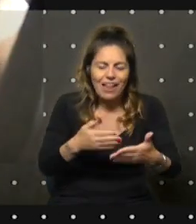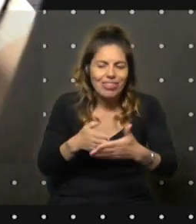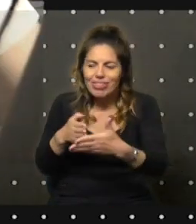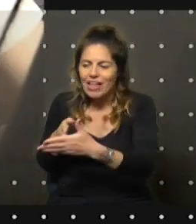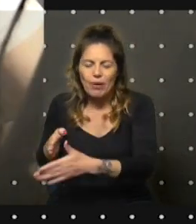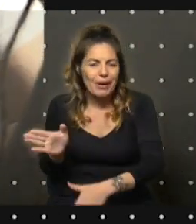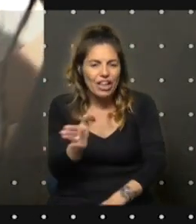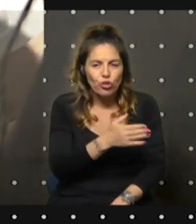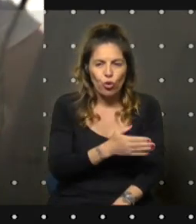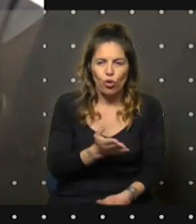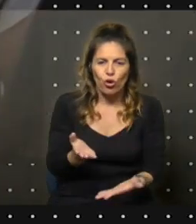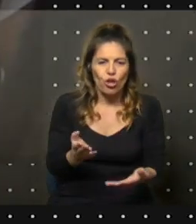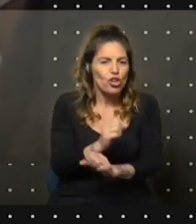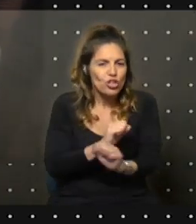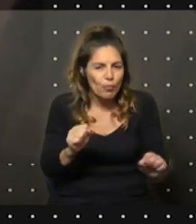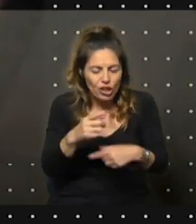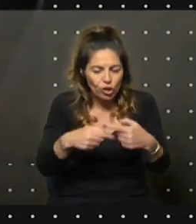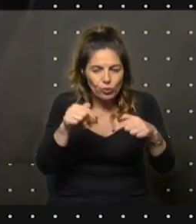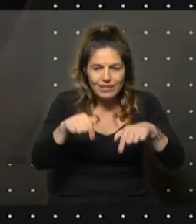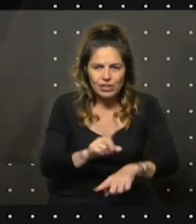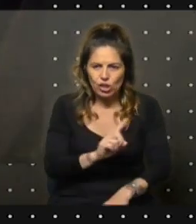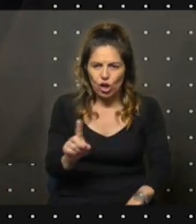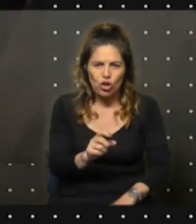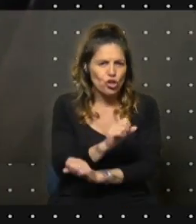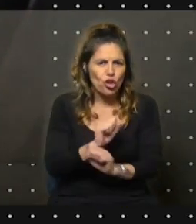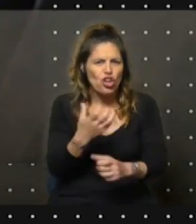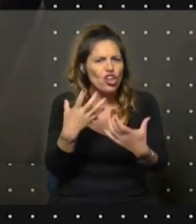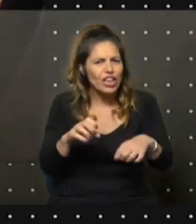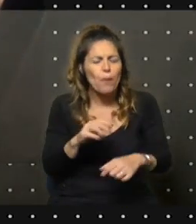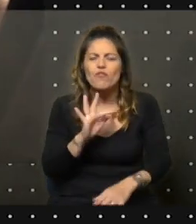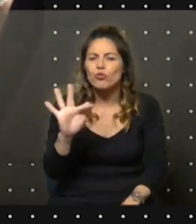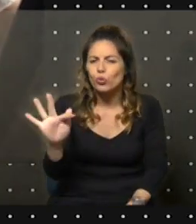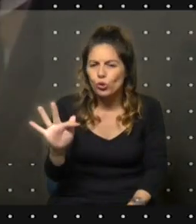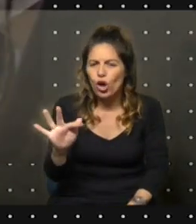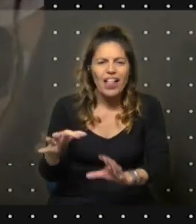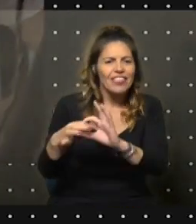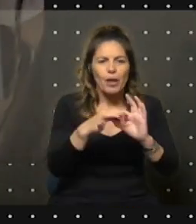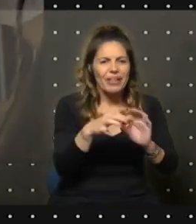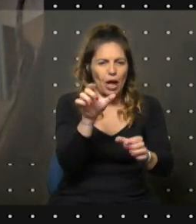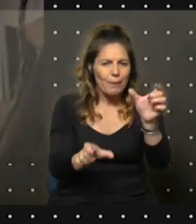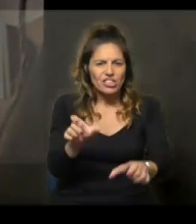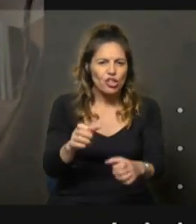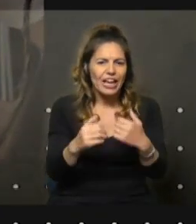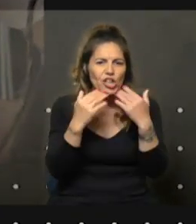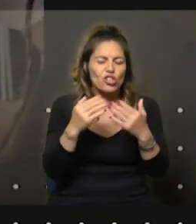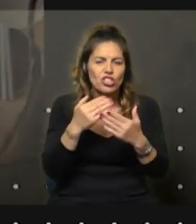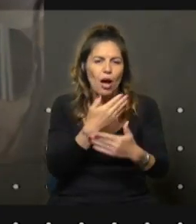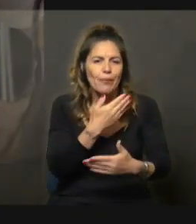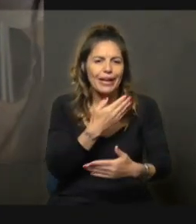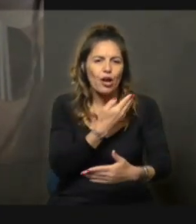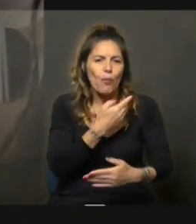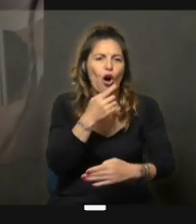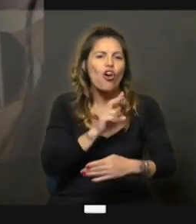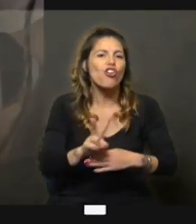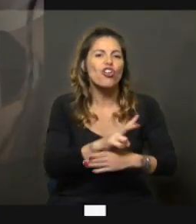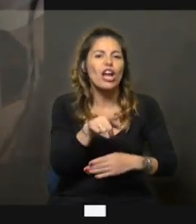para todo y no se puede seguir así no puedo Yo no quiero que mi futuro dependa de gente que no sabe ni gobernar su propia vida